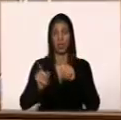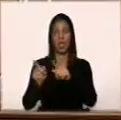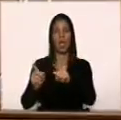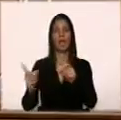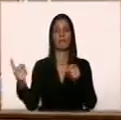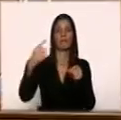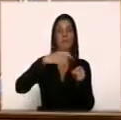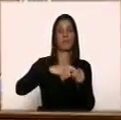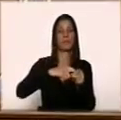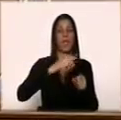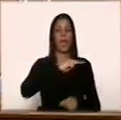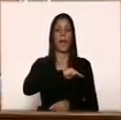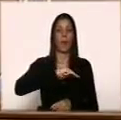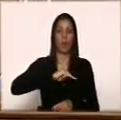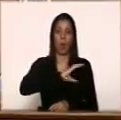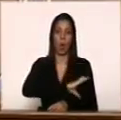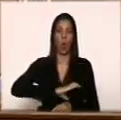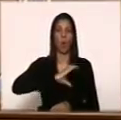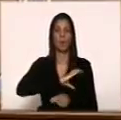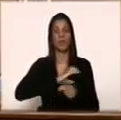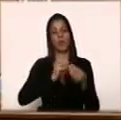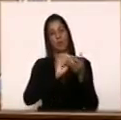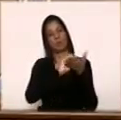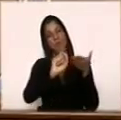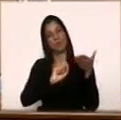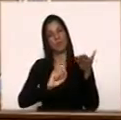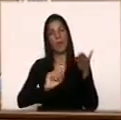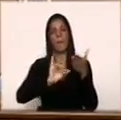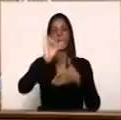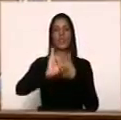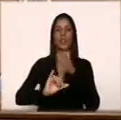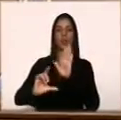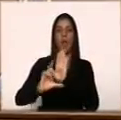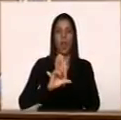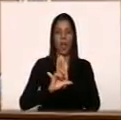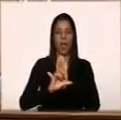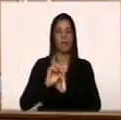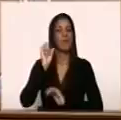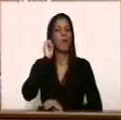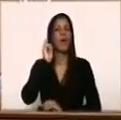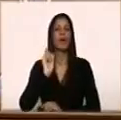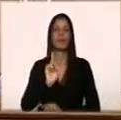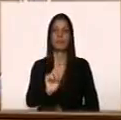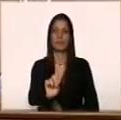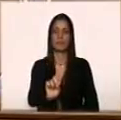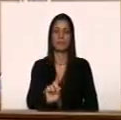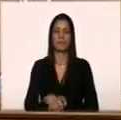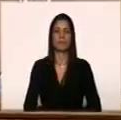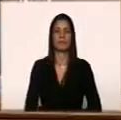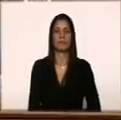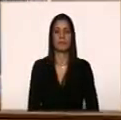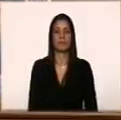comisión redactora del proyecto de ley. Puede hacer uso, constituyente, de la tribuna de oradores.